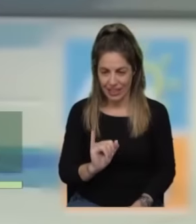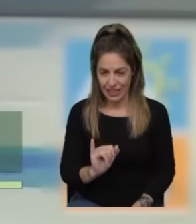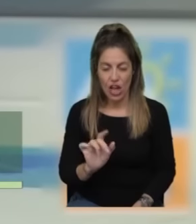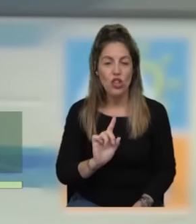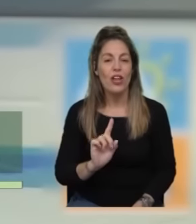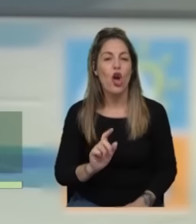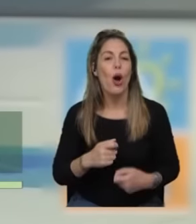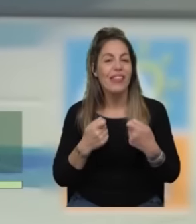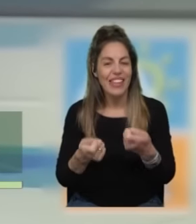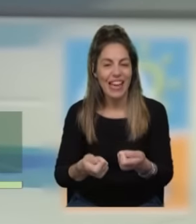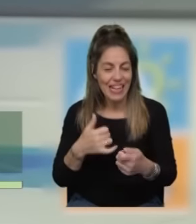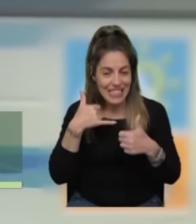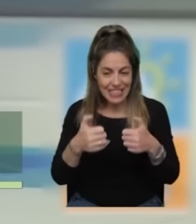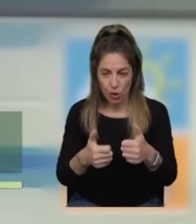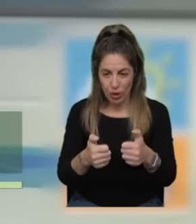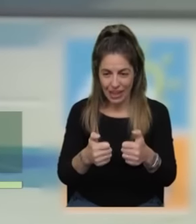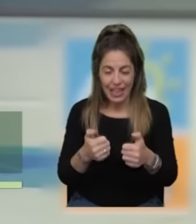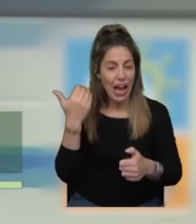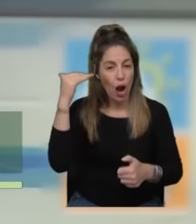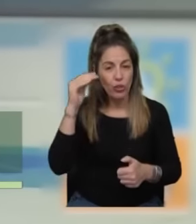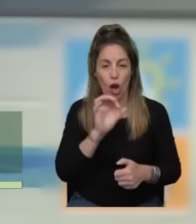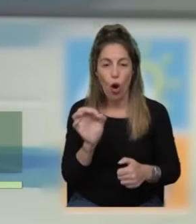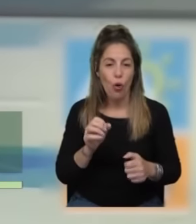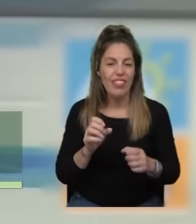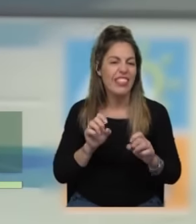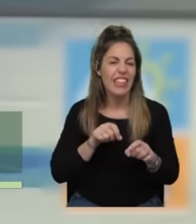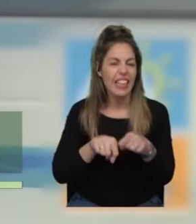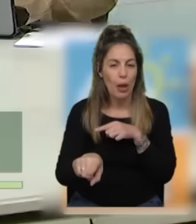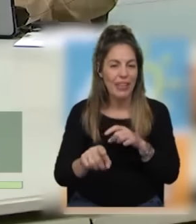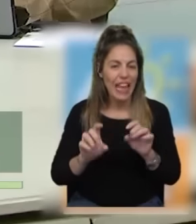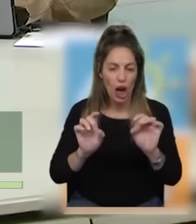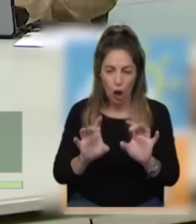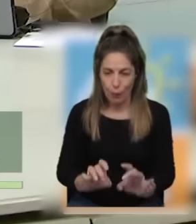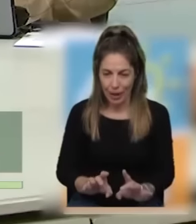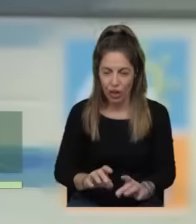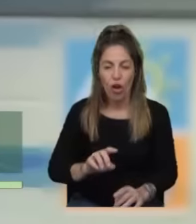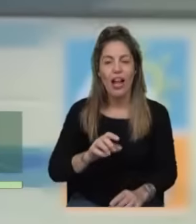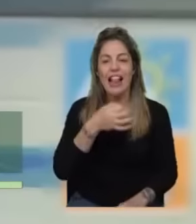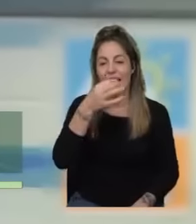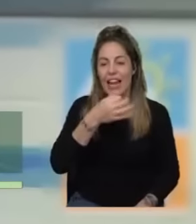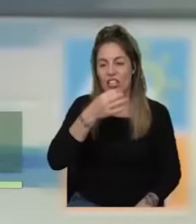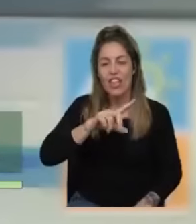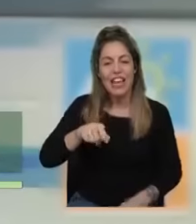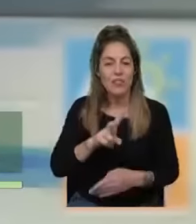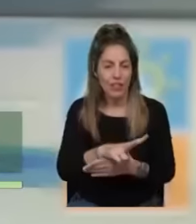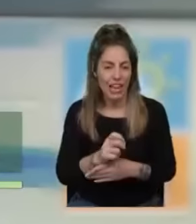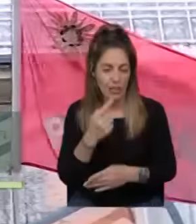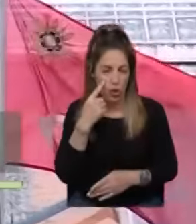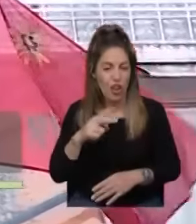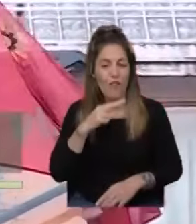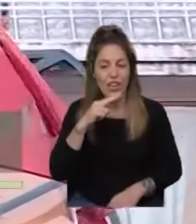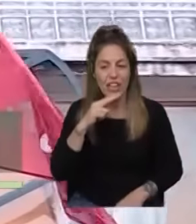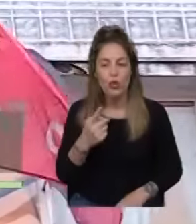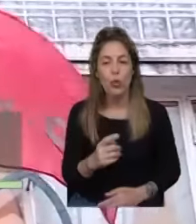no entregar los celulares a las autoridades o directamente romperlos. Las declaraciones de la exfiscal se conocieron el viernes, un día después de que el